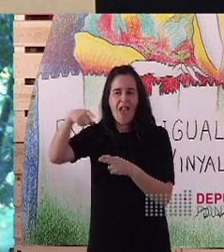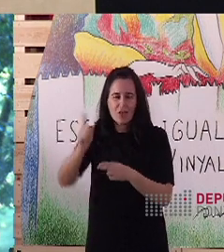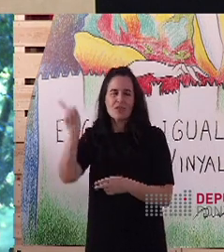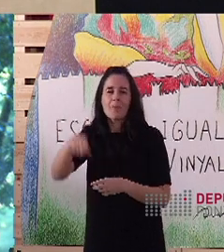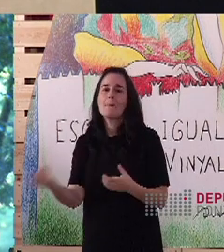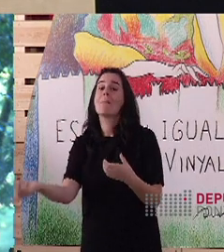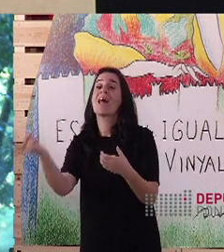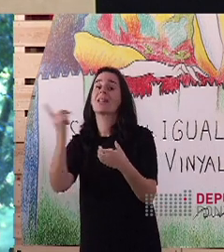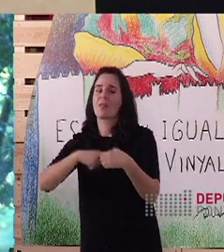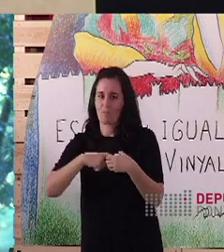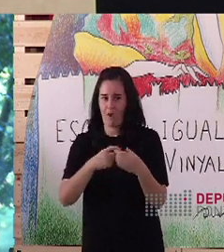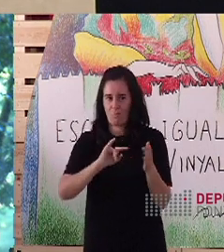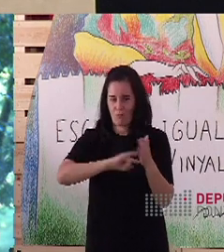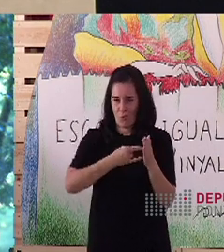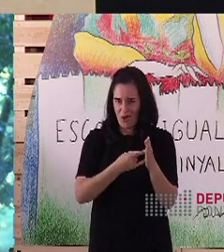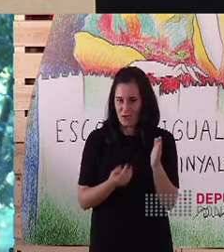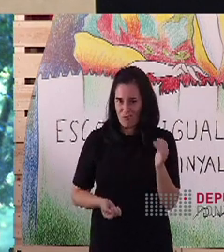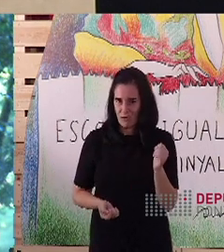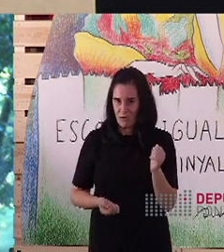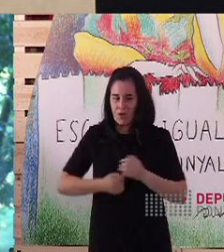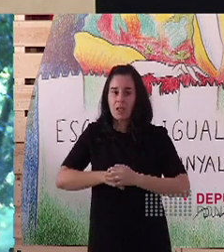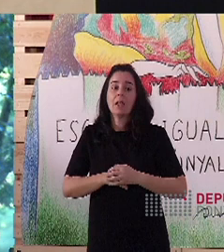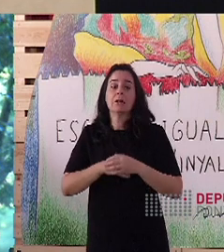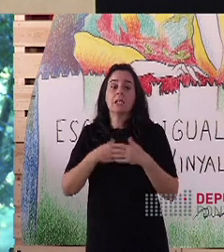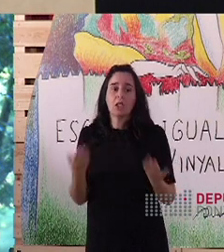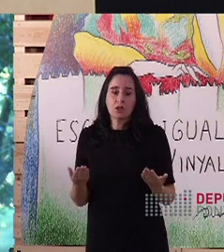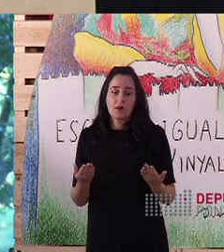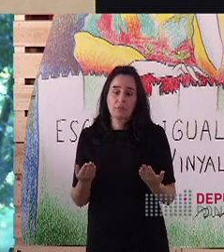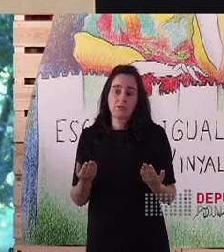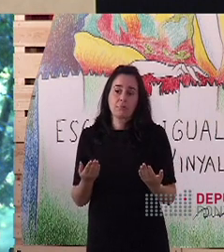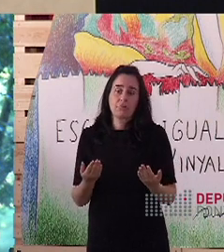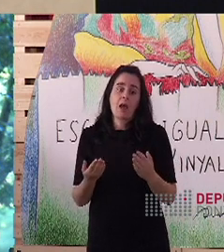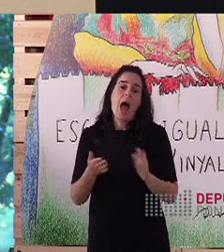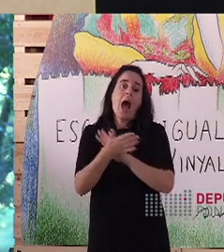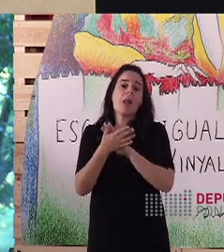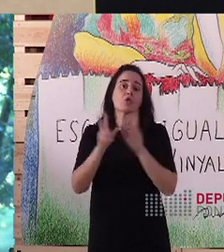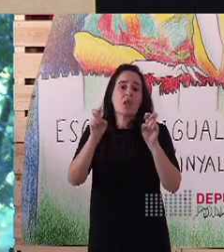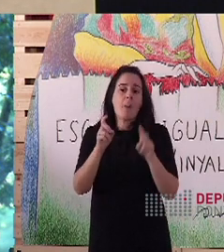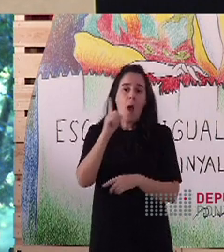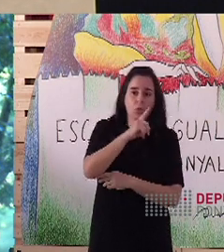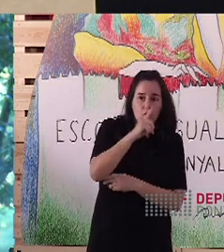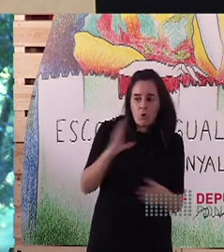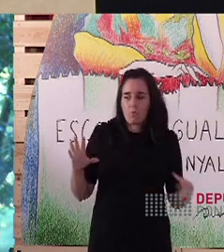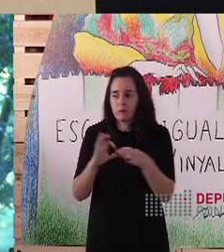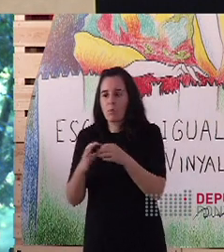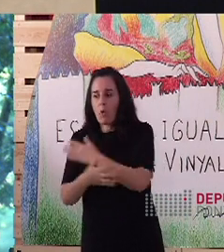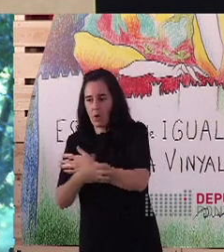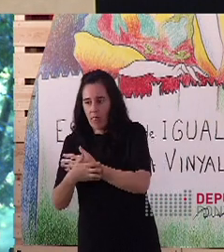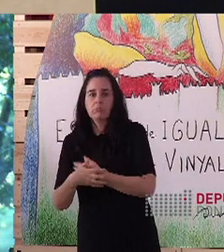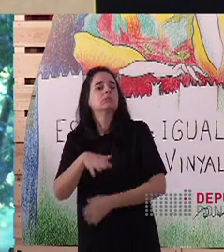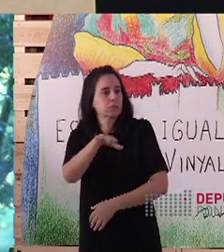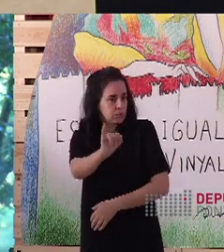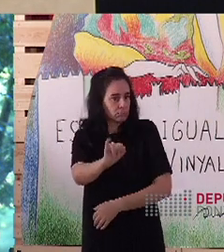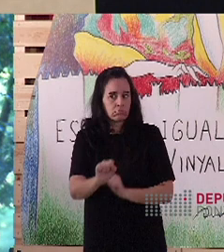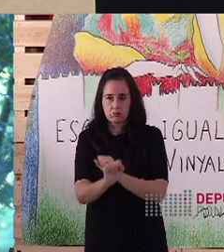proyecto. Por eso, cuando dicen que la prostitución está vinculada a la pobreza, sí, por supuesto.